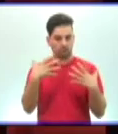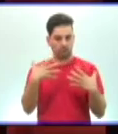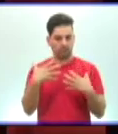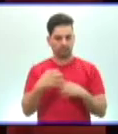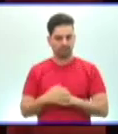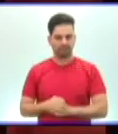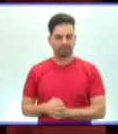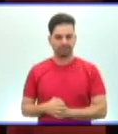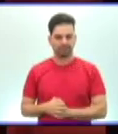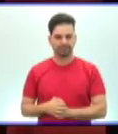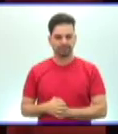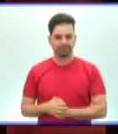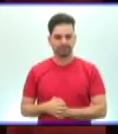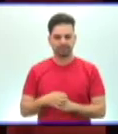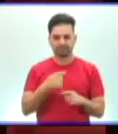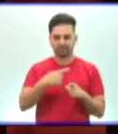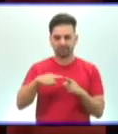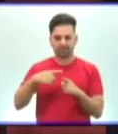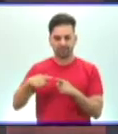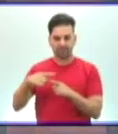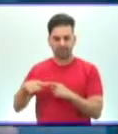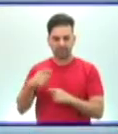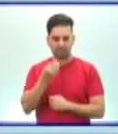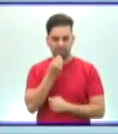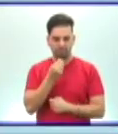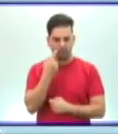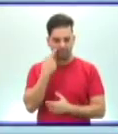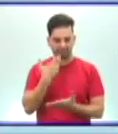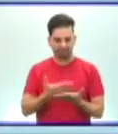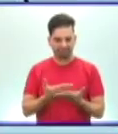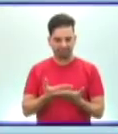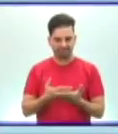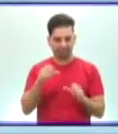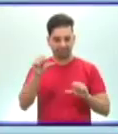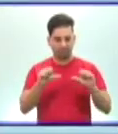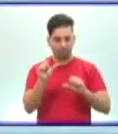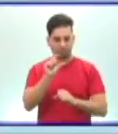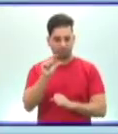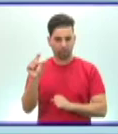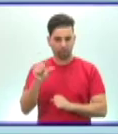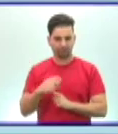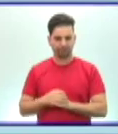microscopios podemos encontrar en el laboratorio escolar. En este video revisaremos